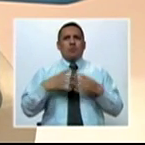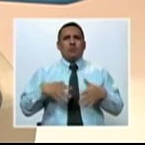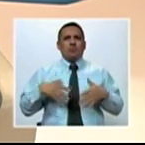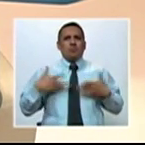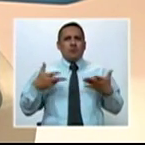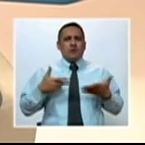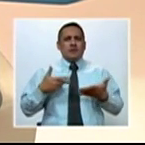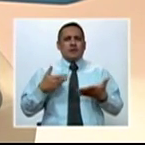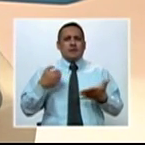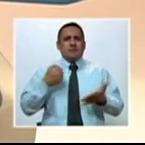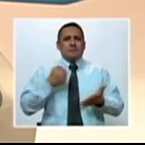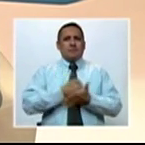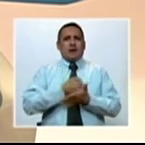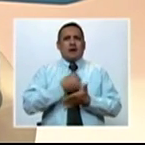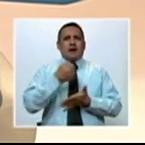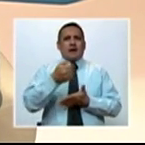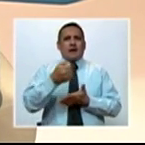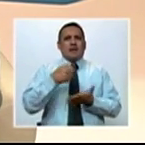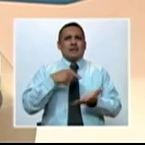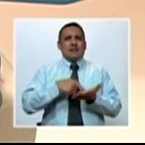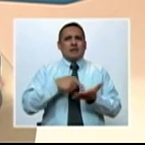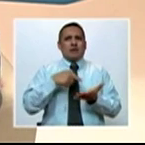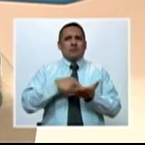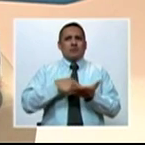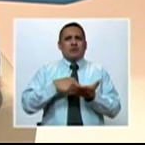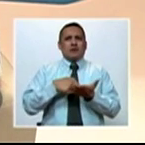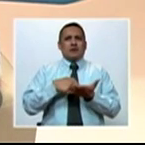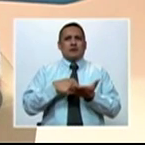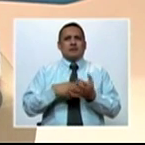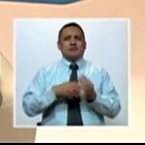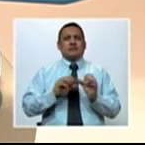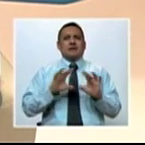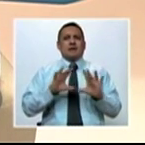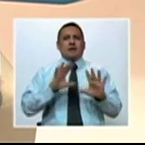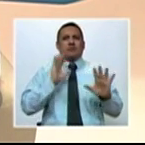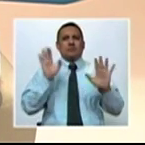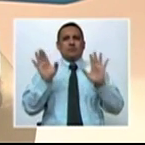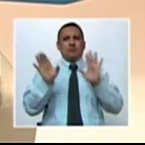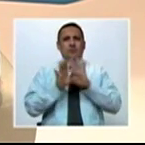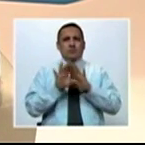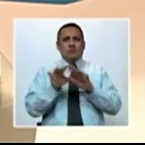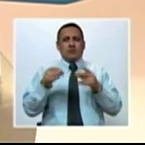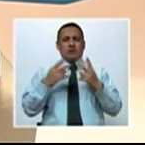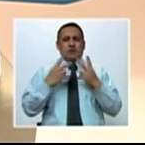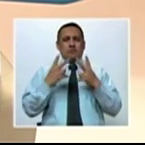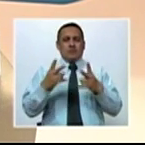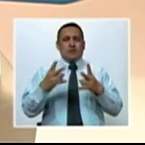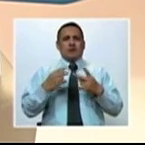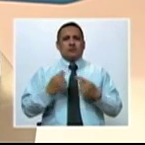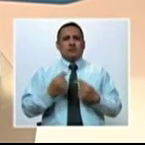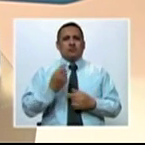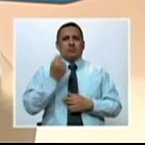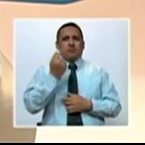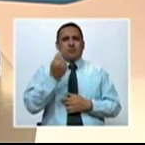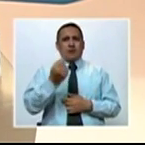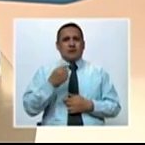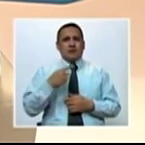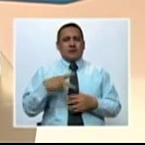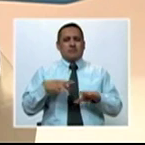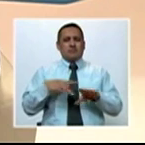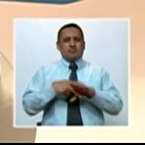qué va a poder saldar esa deuda si es que tiene prácticamente la